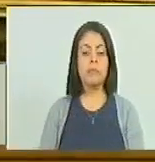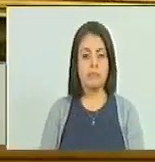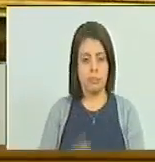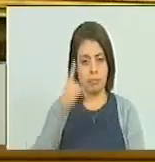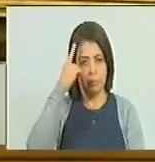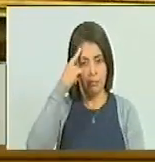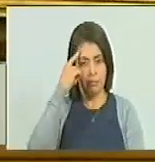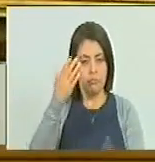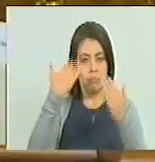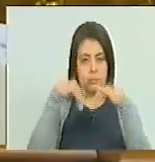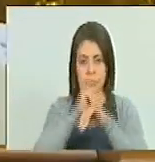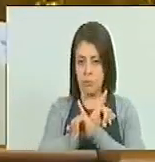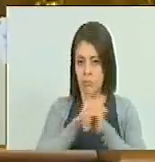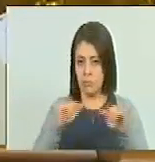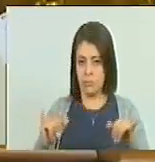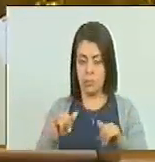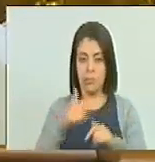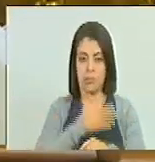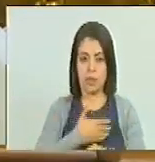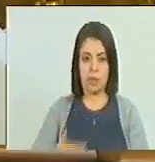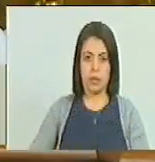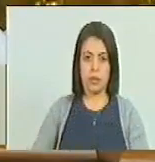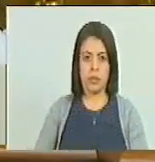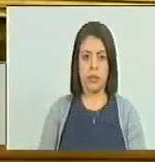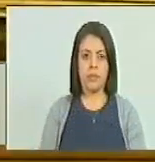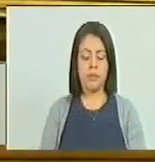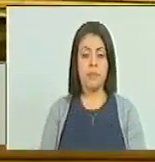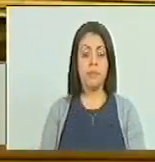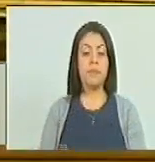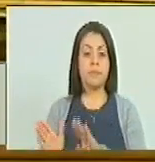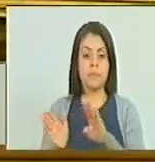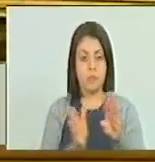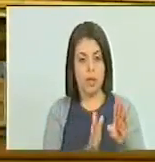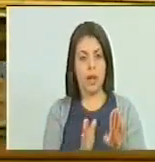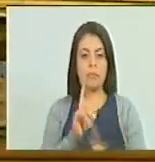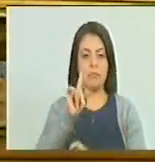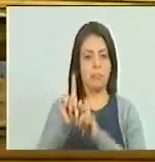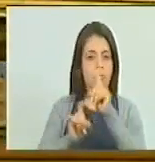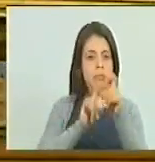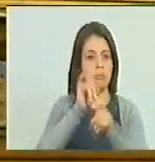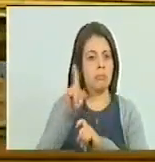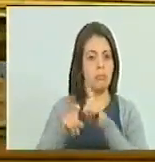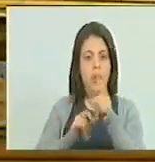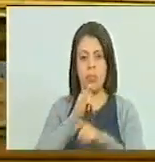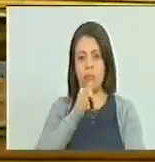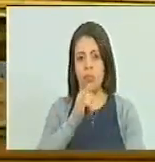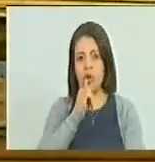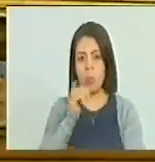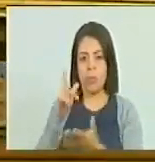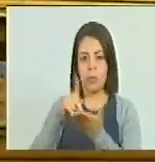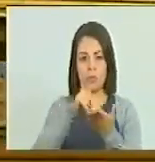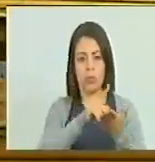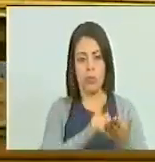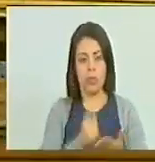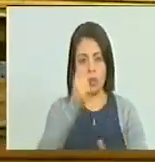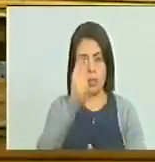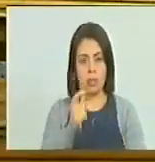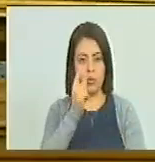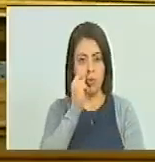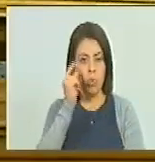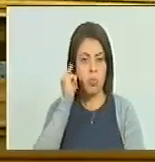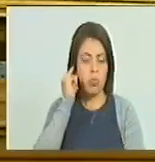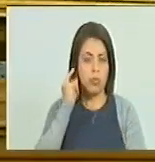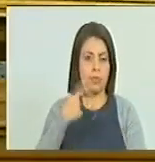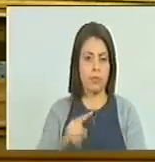cuenta. Siguiente. Es todo de la cuenta, presidente. Bien, vamos a abrir un espacio para intervenciones de las diputadas y de los